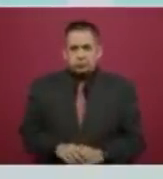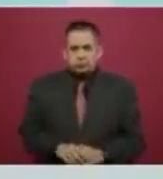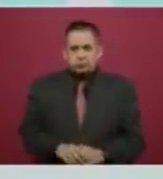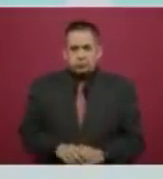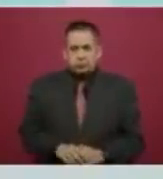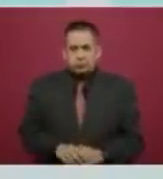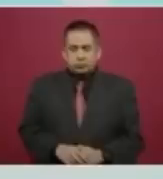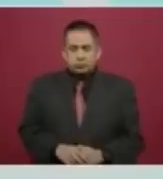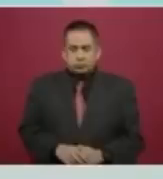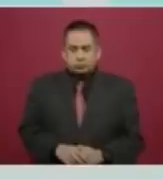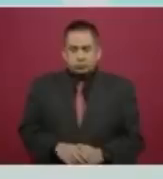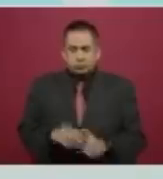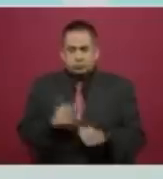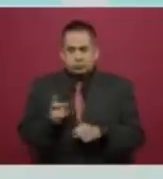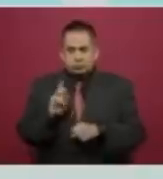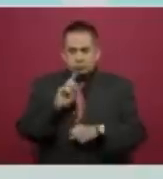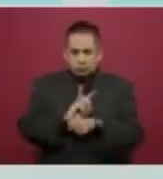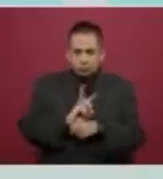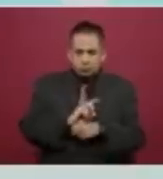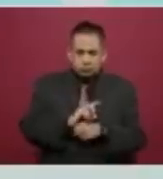Si vamos por día,